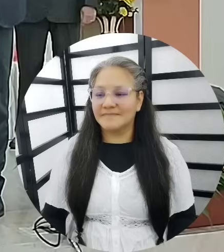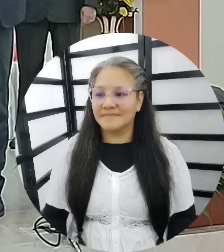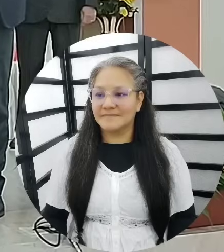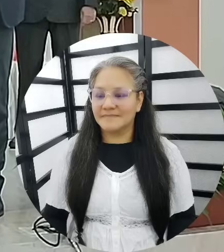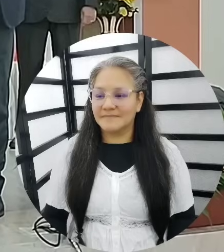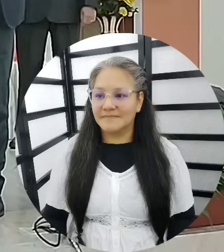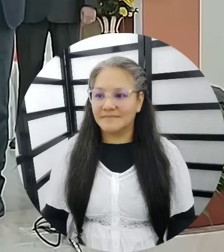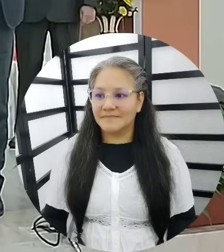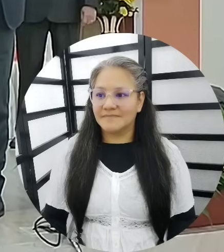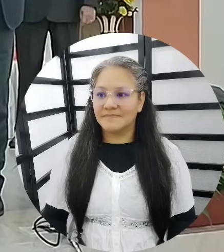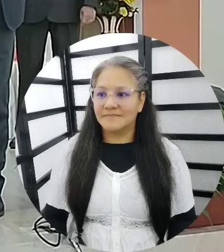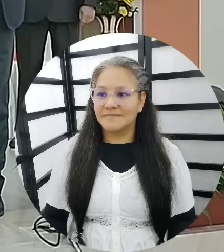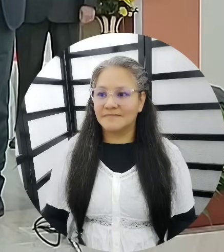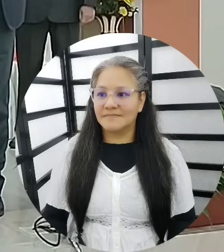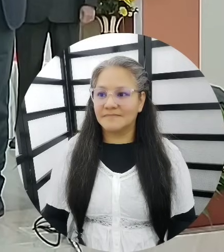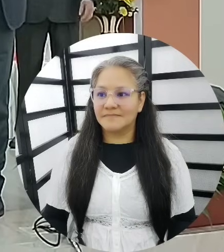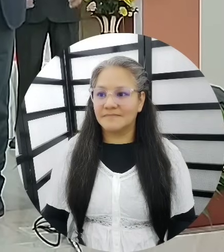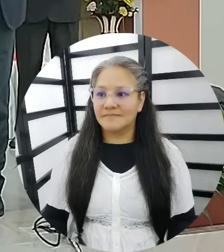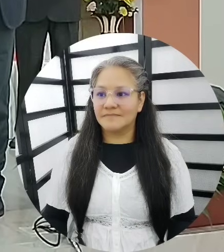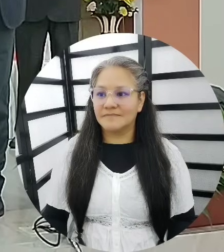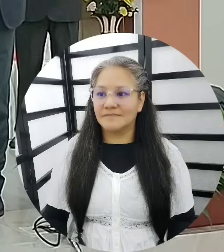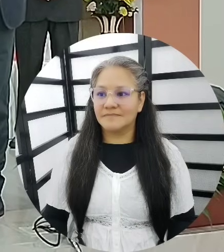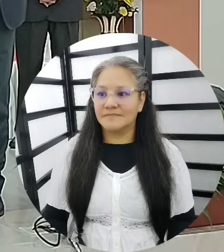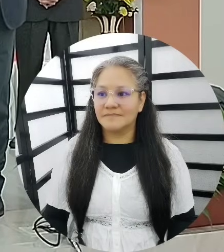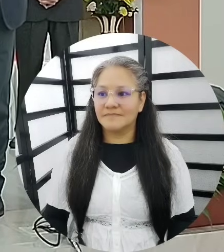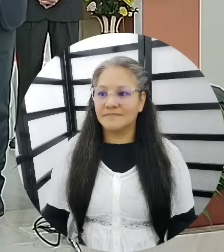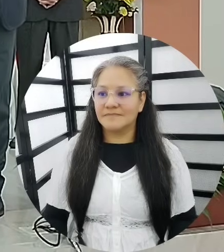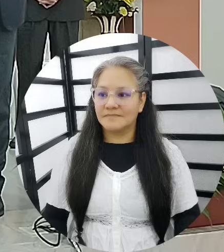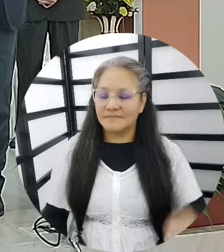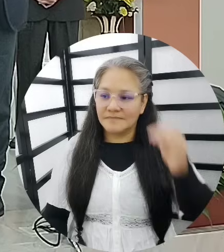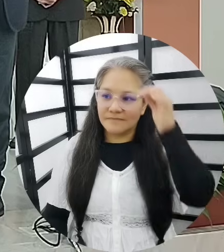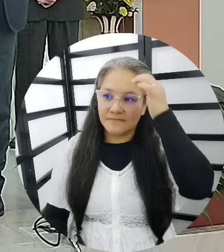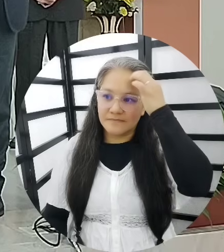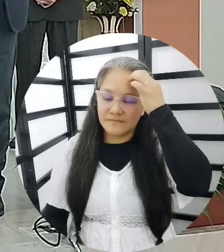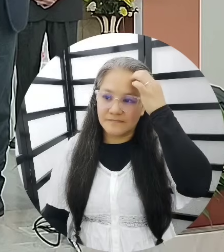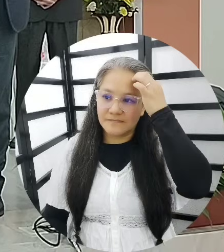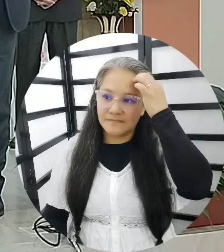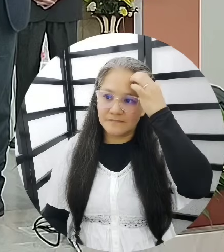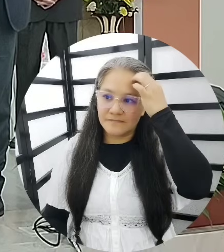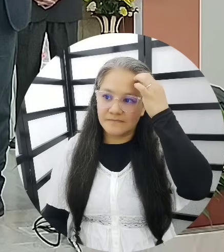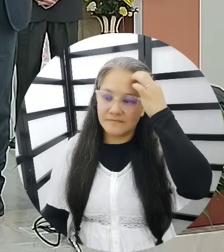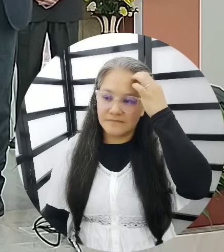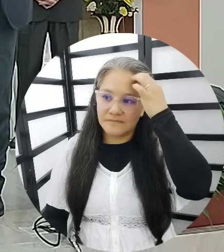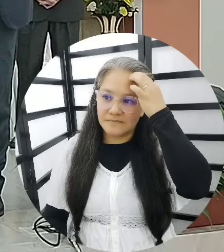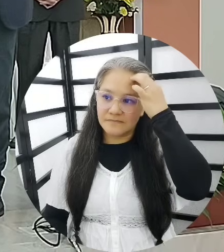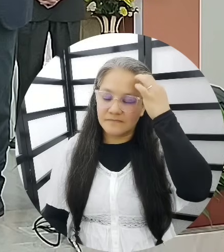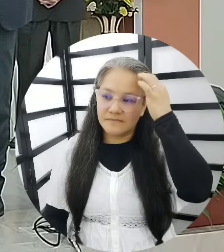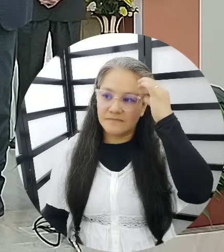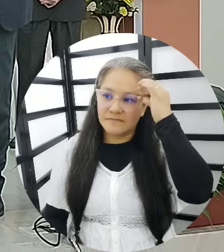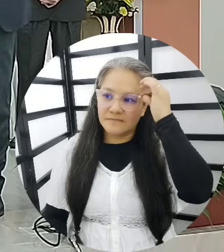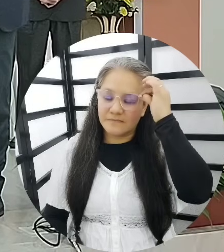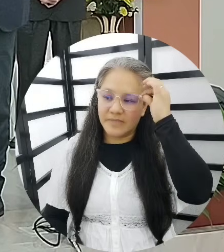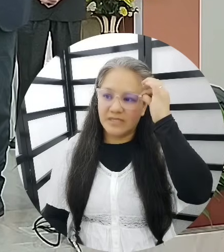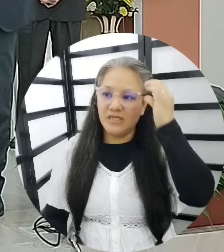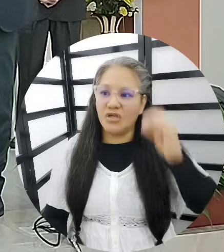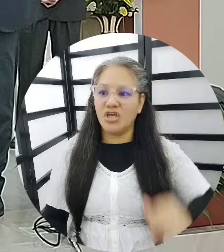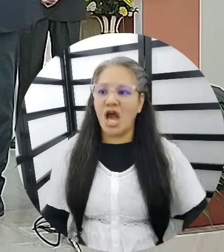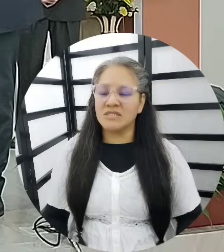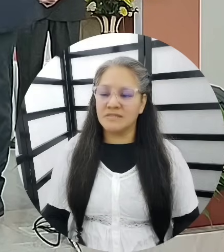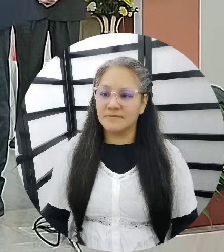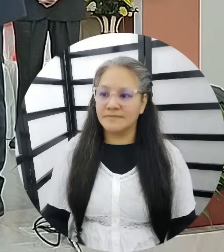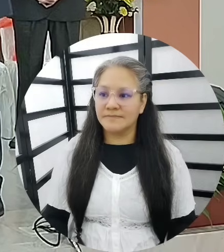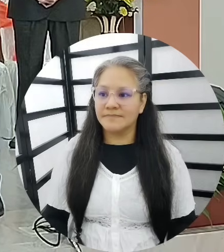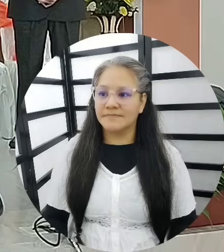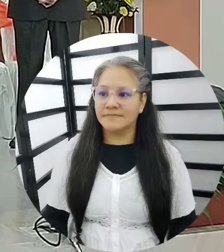Los colaboradores se perfilan en esa dirección. Los líderes se perfilan en